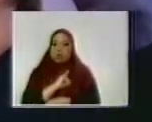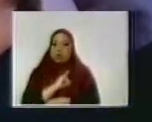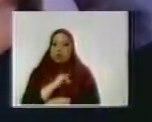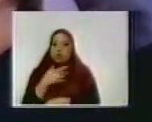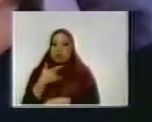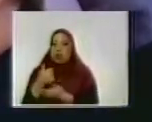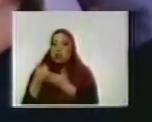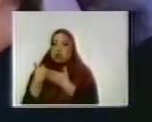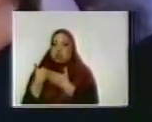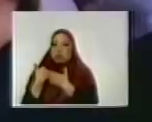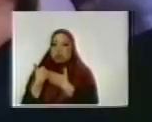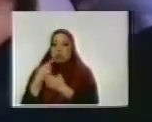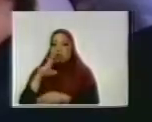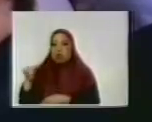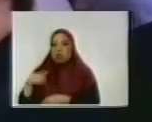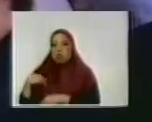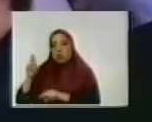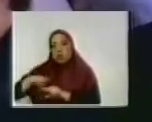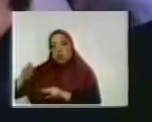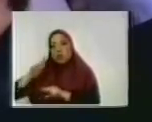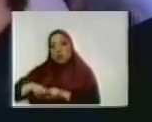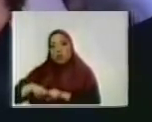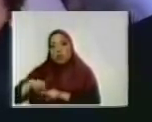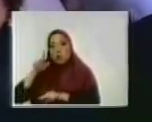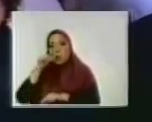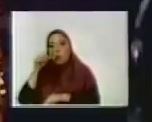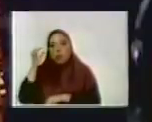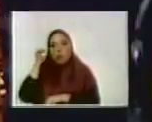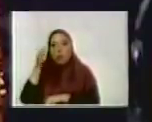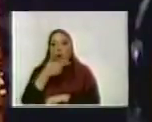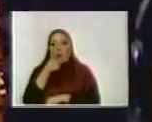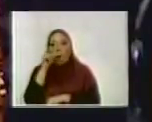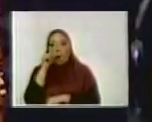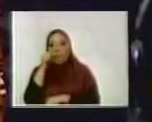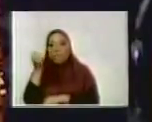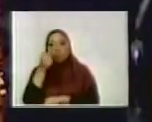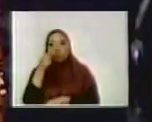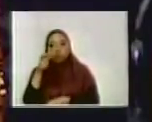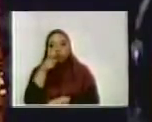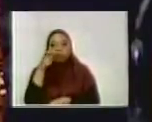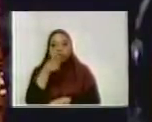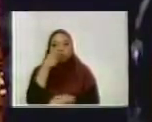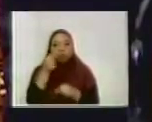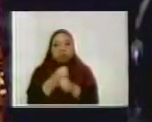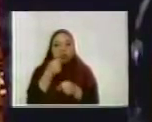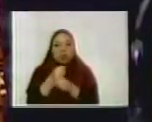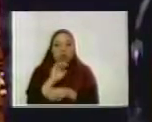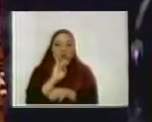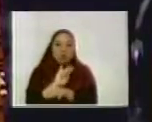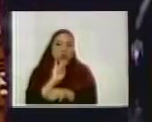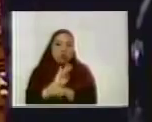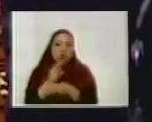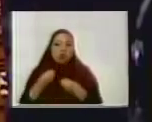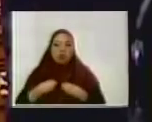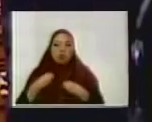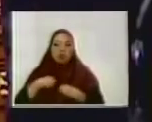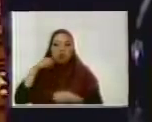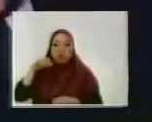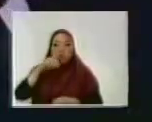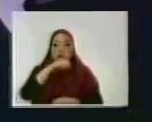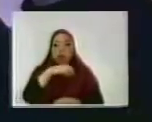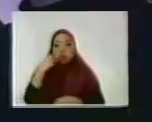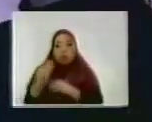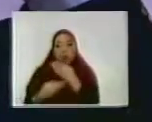ayuden a que nuestros niños, niñas, mujeres, hombres, campesinos, ancianos, se sientan protegidos verdaderamente por el Estado? ¿Lo jura?